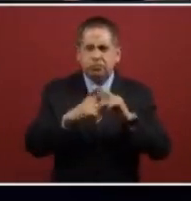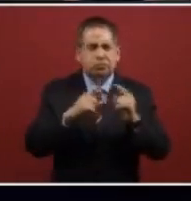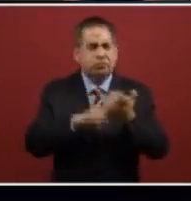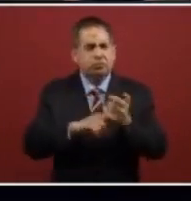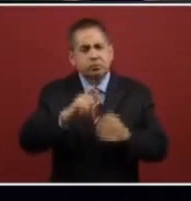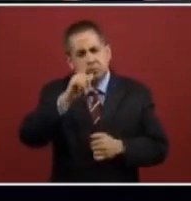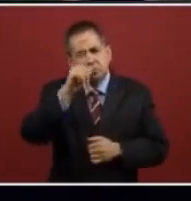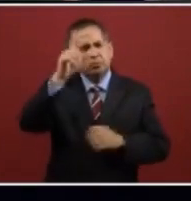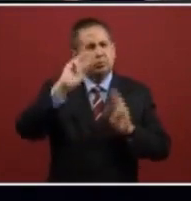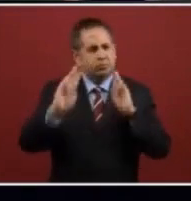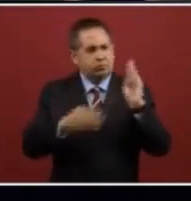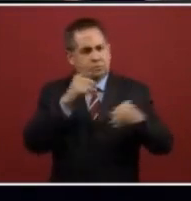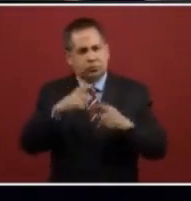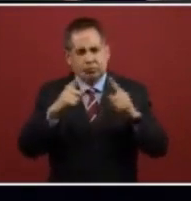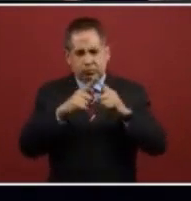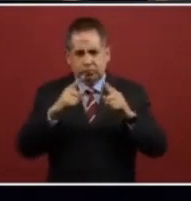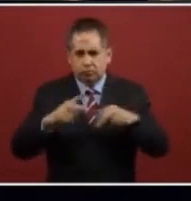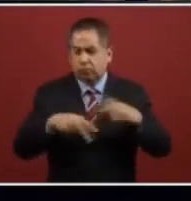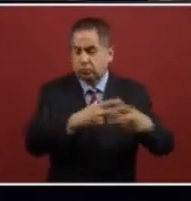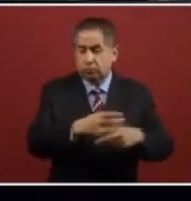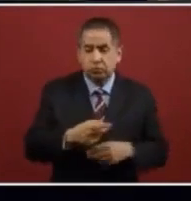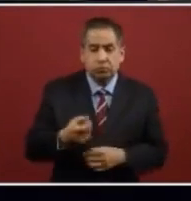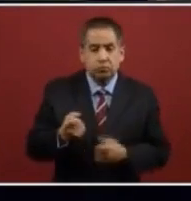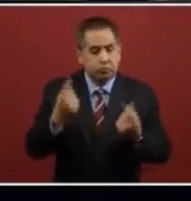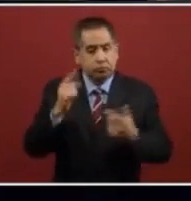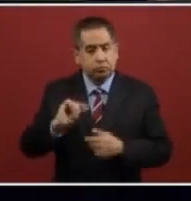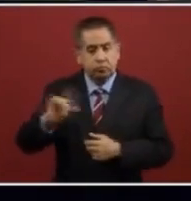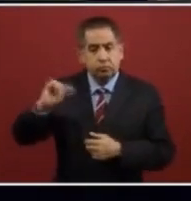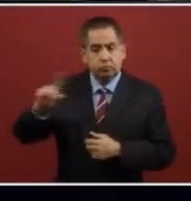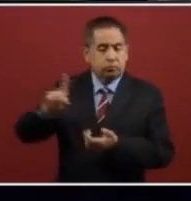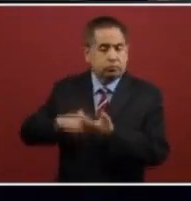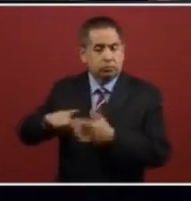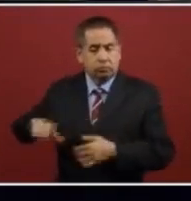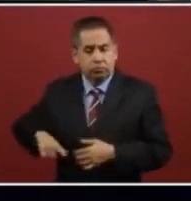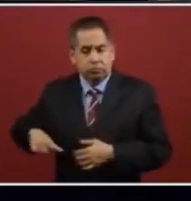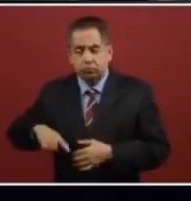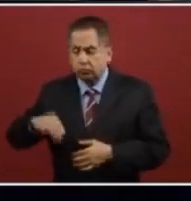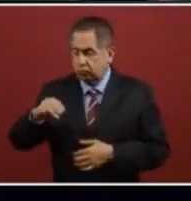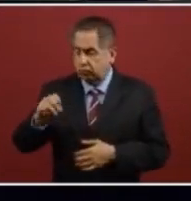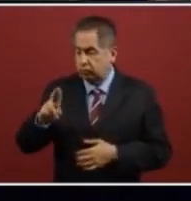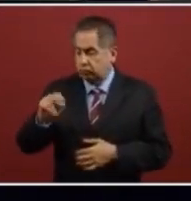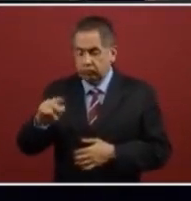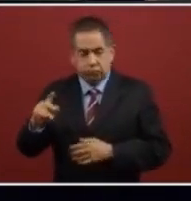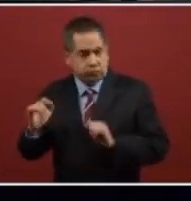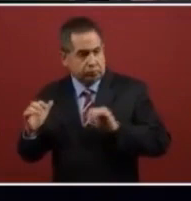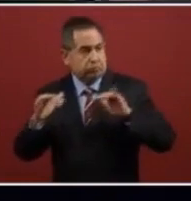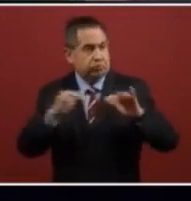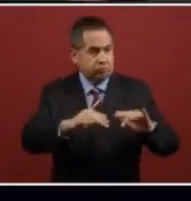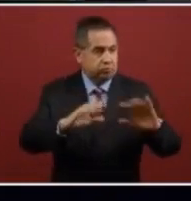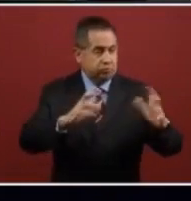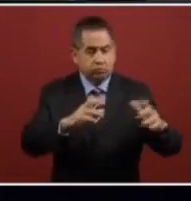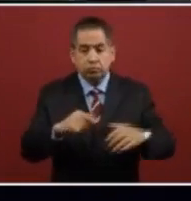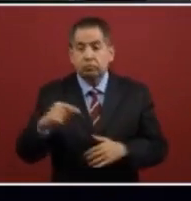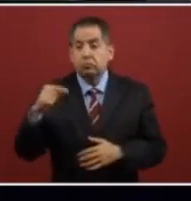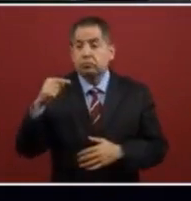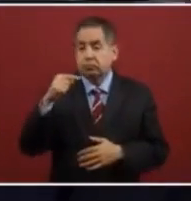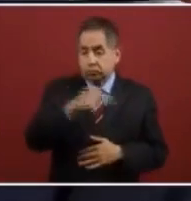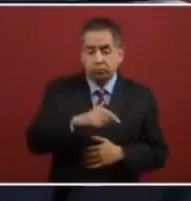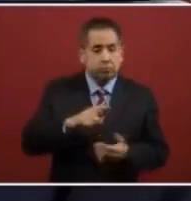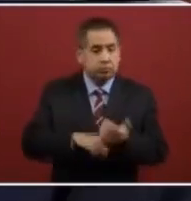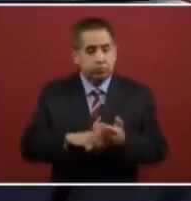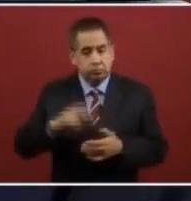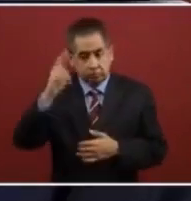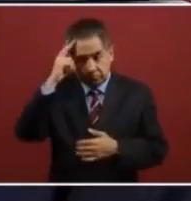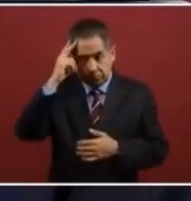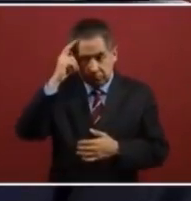Mundo, al que asistieron incluso funcionarios públicos de Morena. Al final el Instituto de Bellas